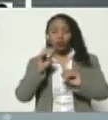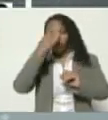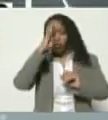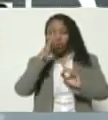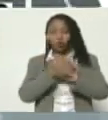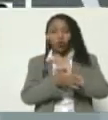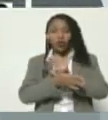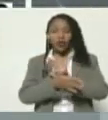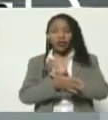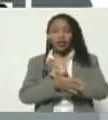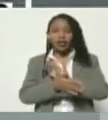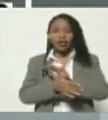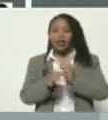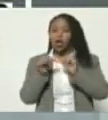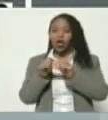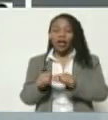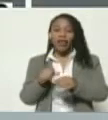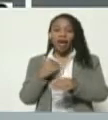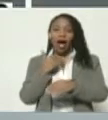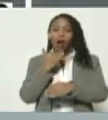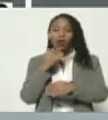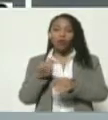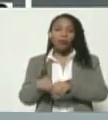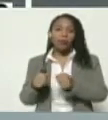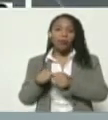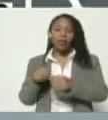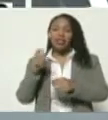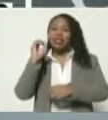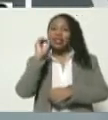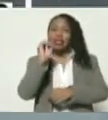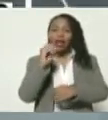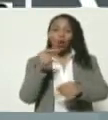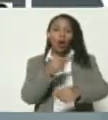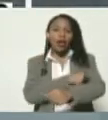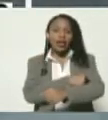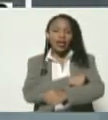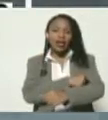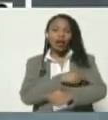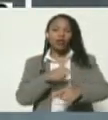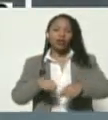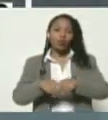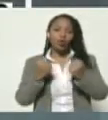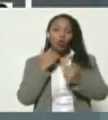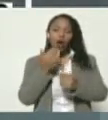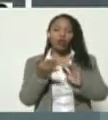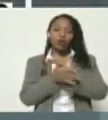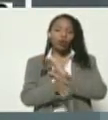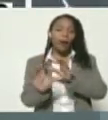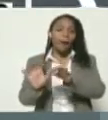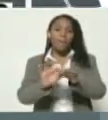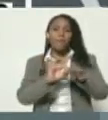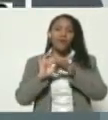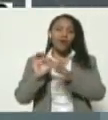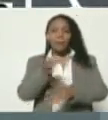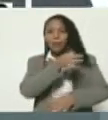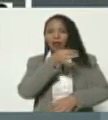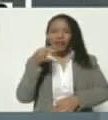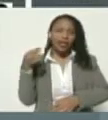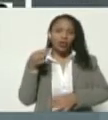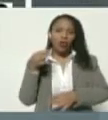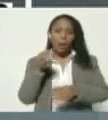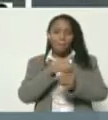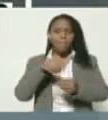no queden fisuras, cero heridas, cero fisuras, unión perfecta